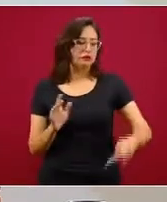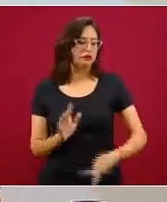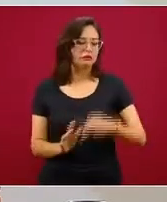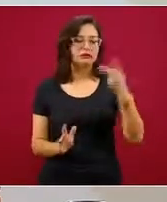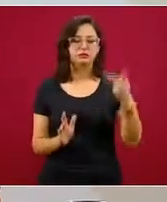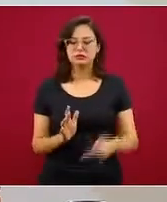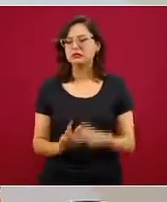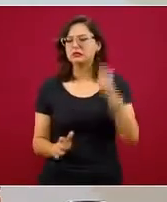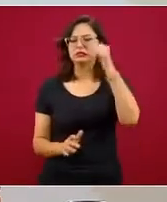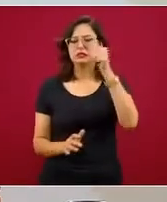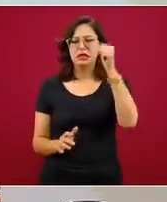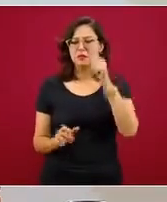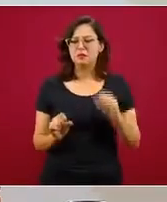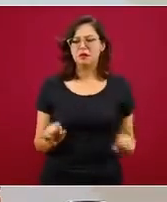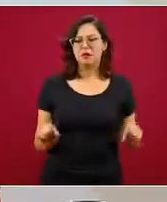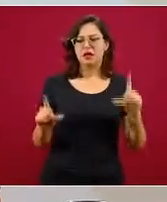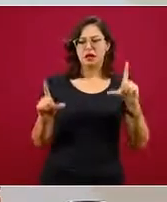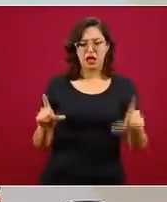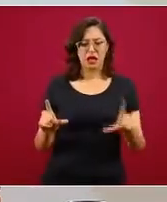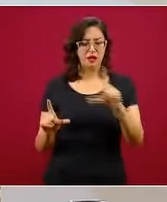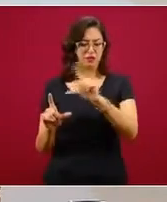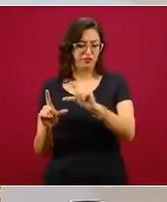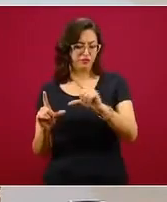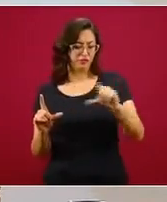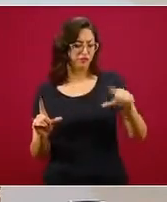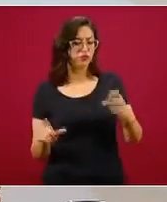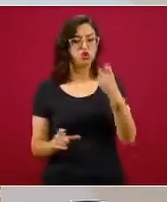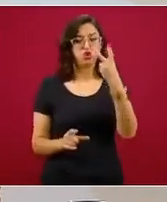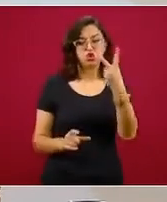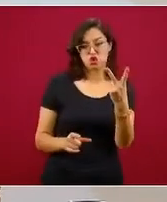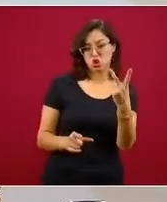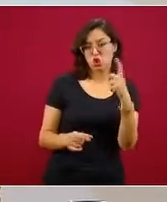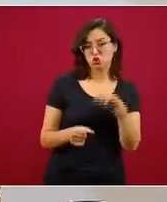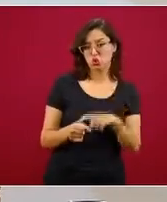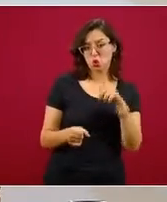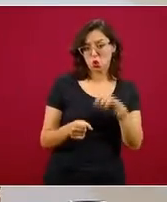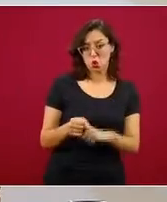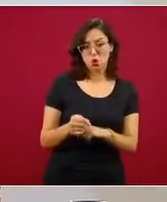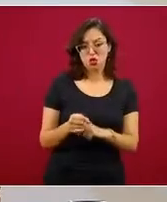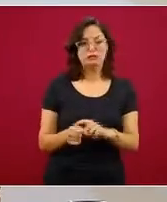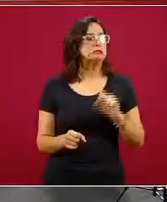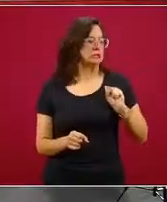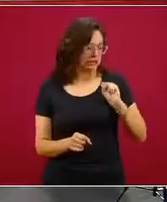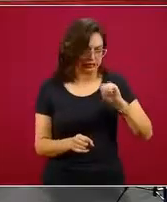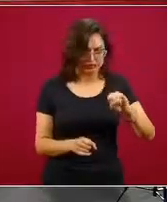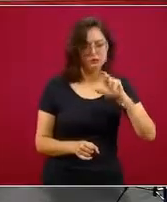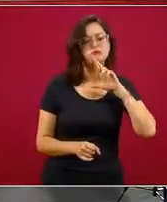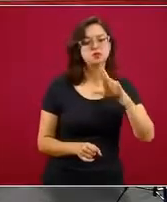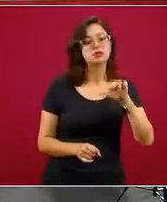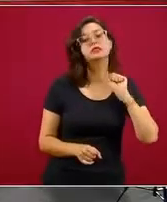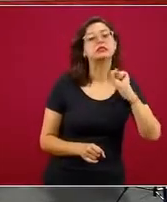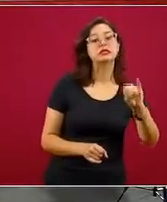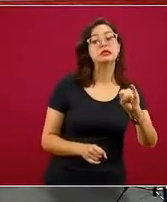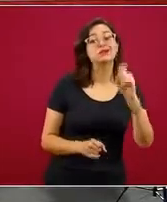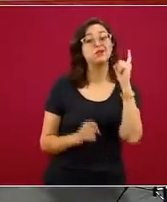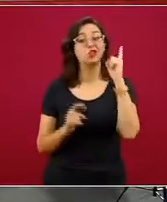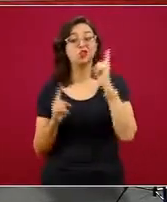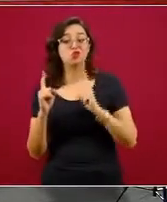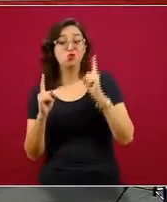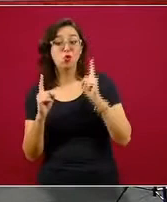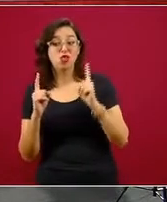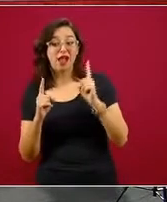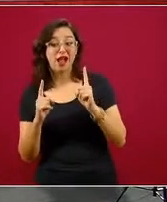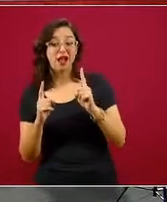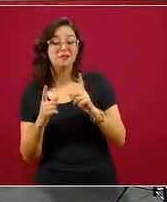esta gráfica donde salen dos colores, los confirmados y los sospechosos pendientes. Entre